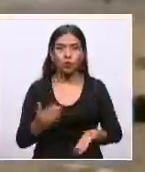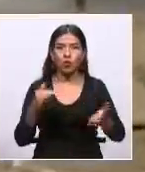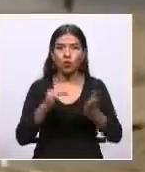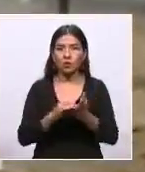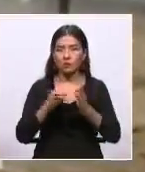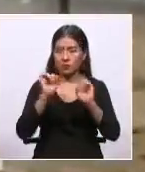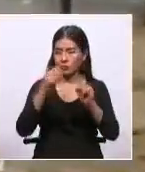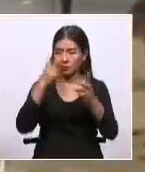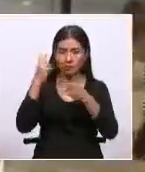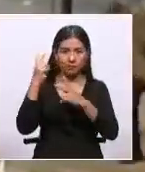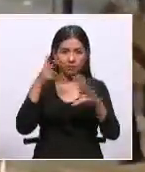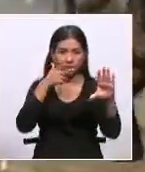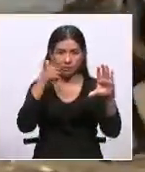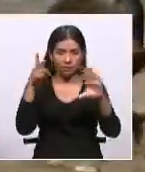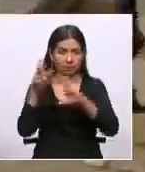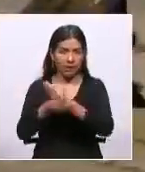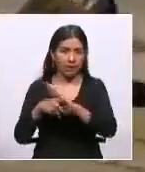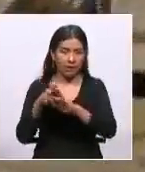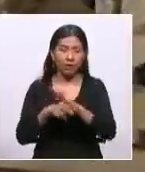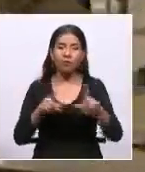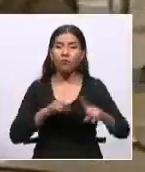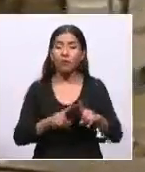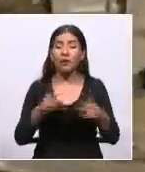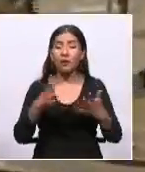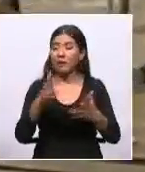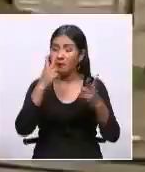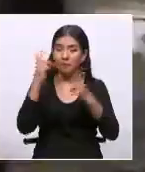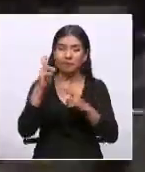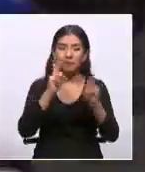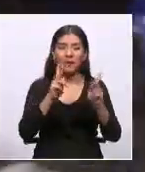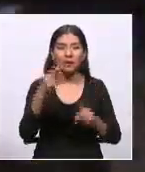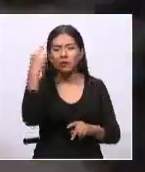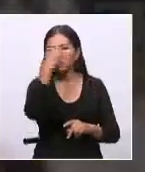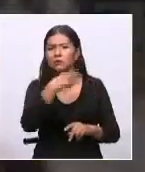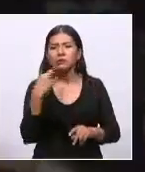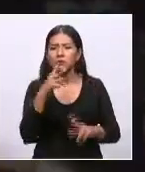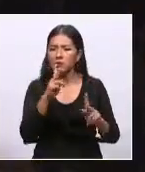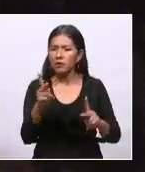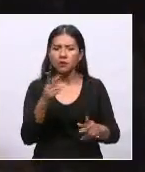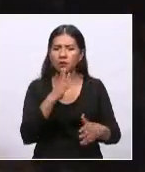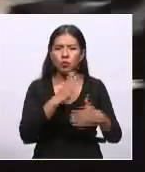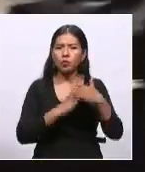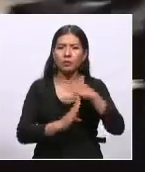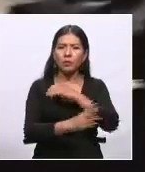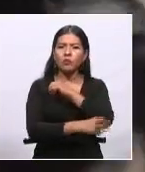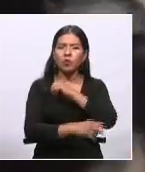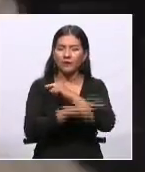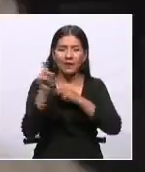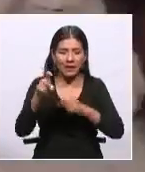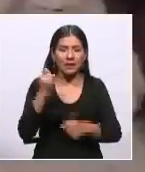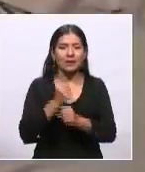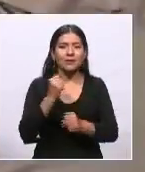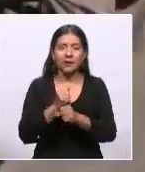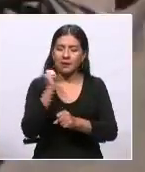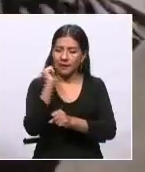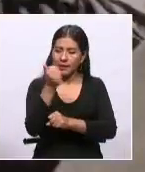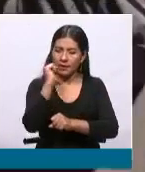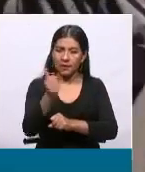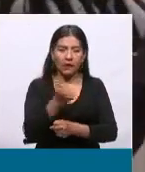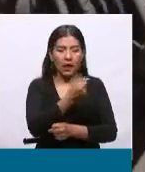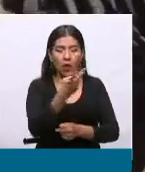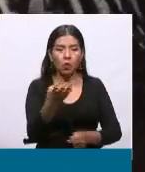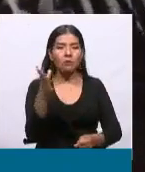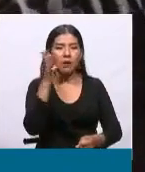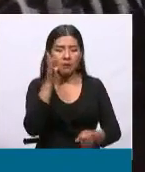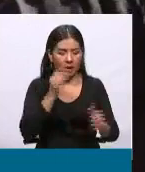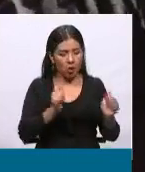imagen, la están viendo ustedes. Pero esos rostros son de gente humilde. de gente que vive al día, de madres que van con